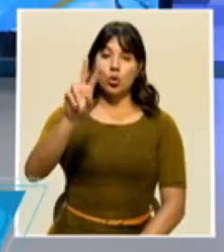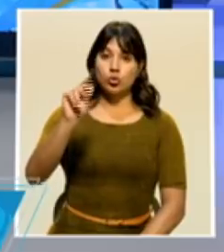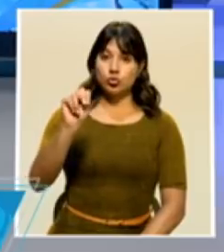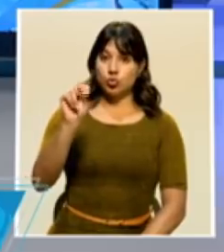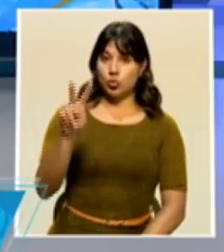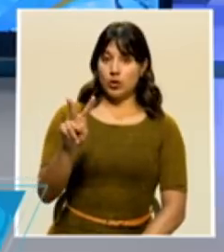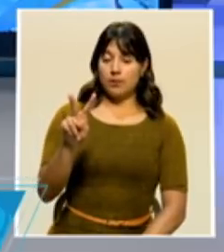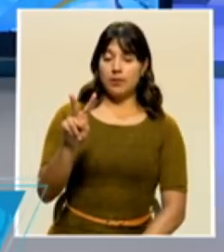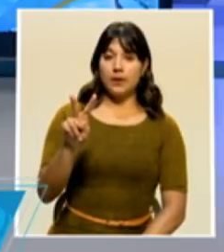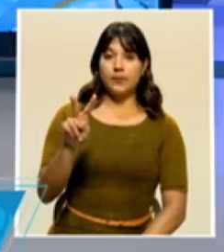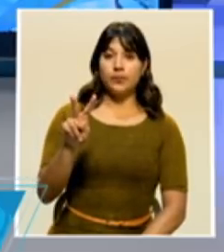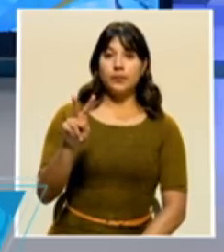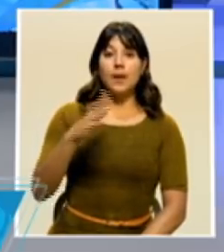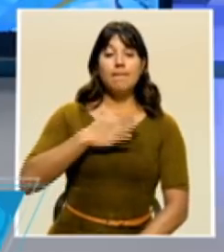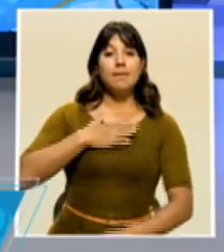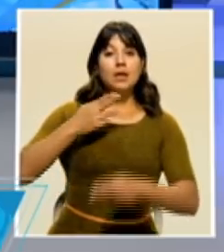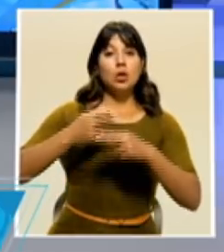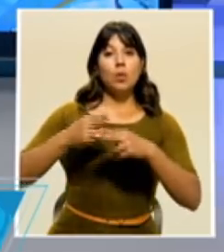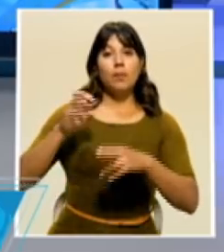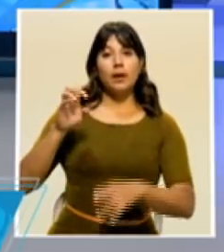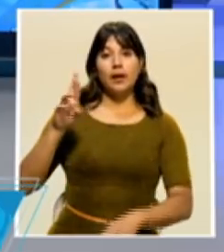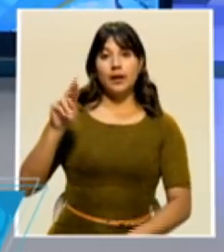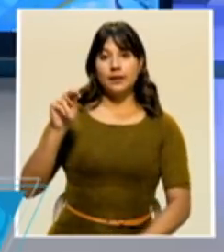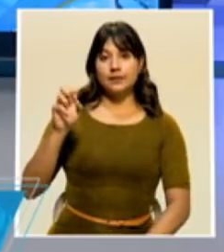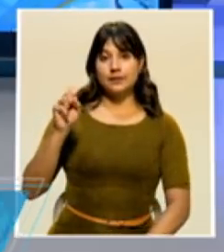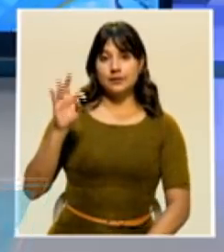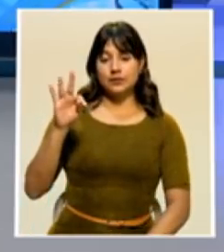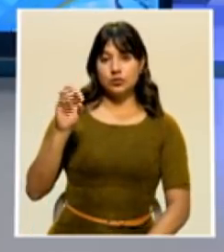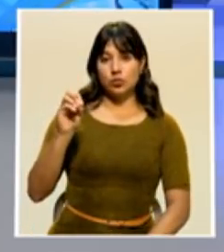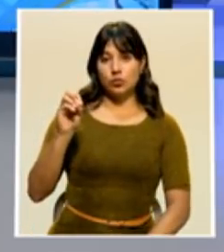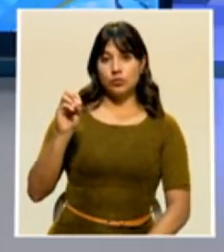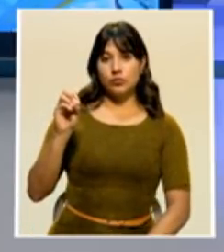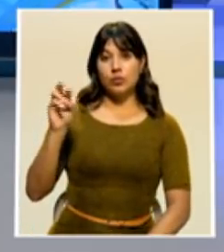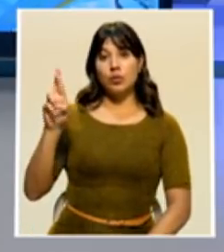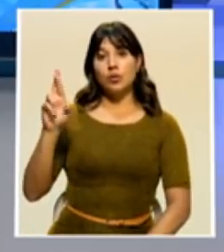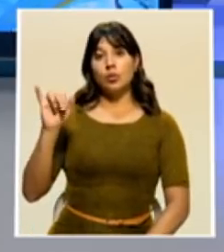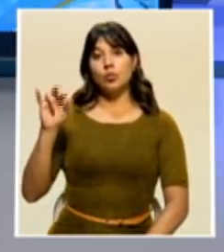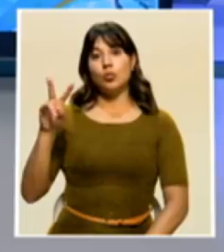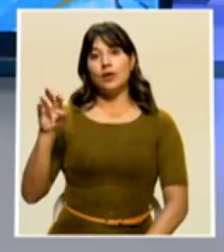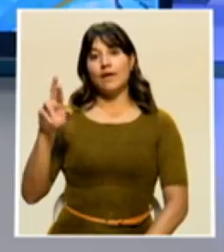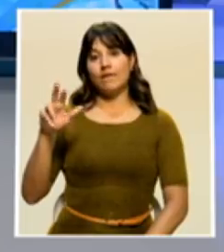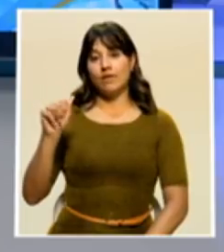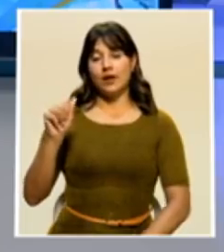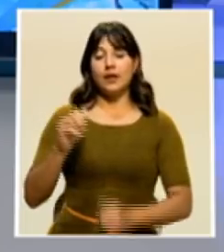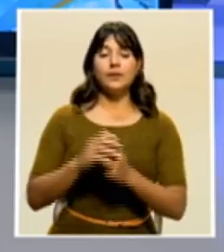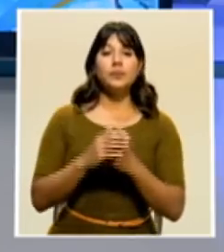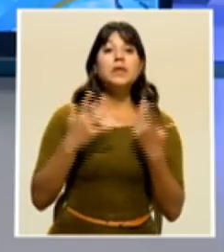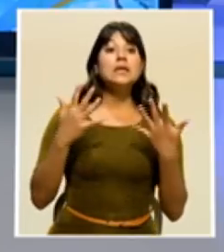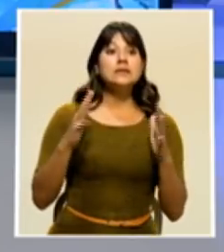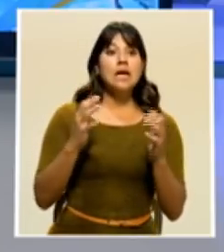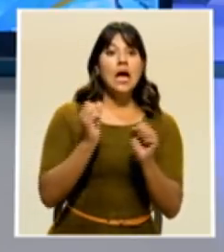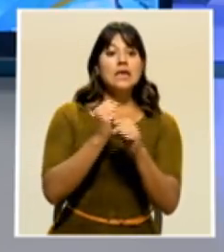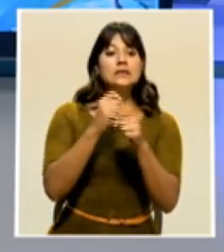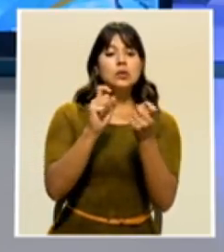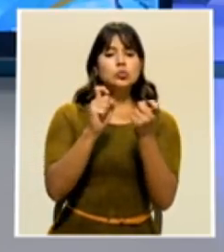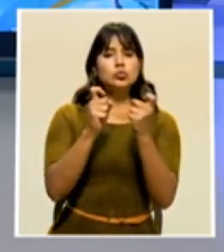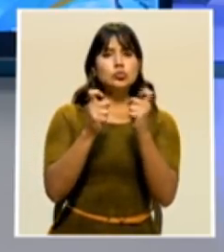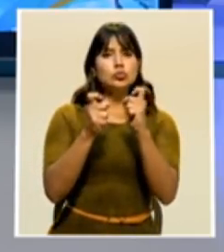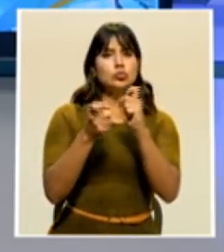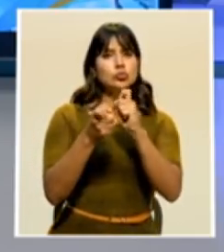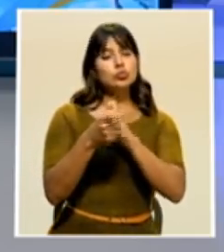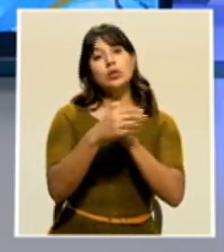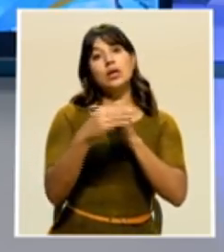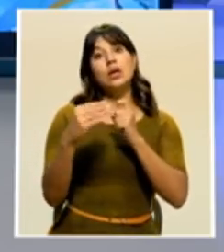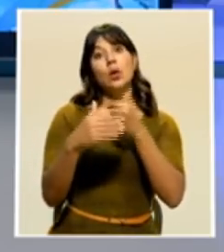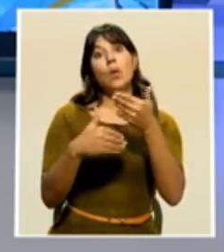noviembre. Soy Ernesto Rivera. Tras varios ajustes y un largo camino